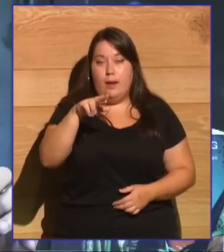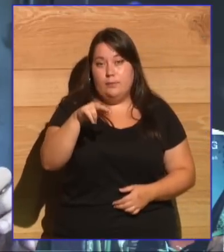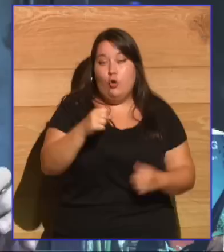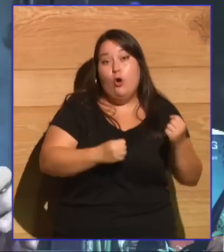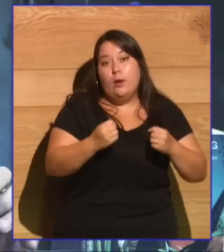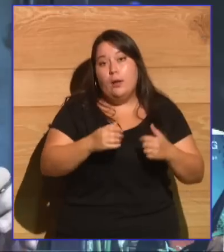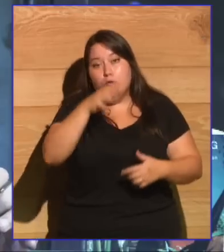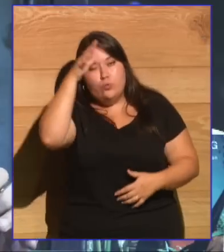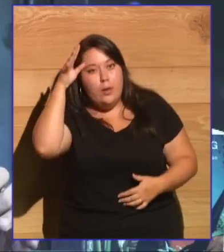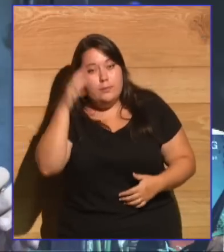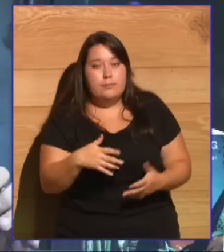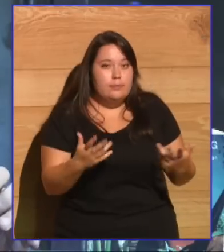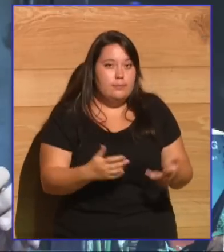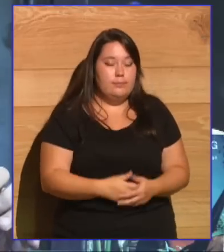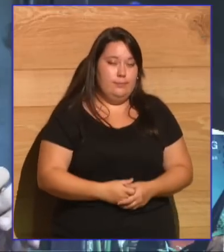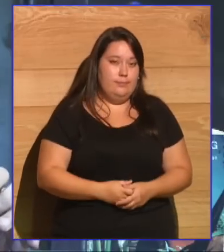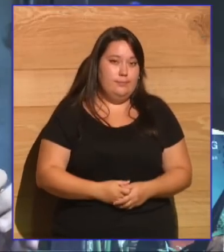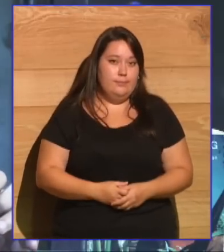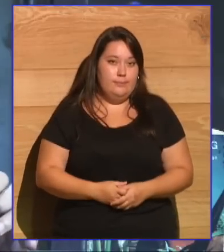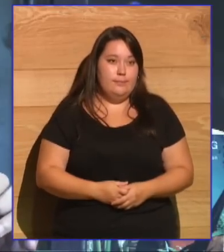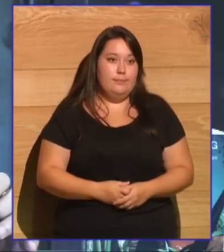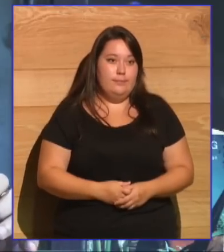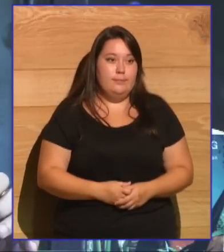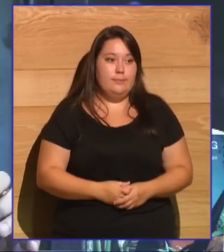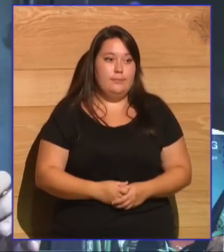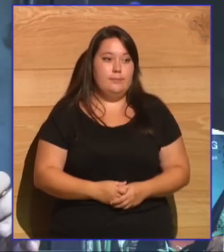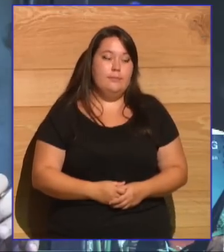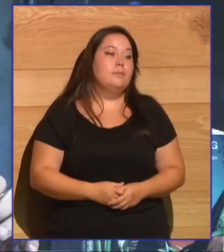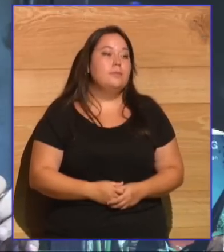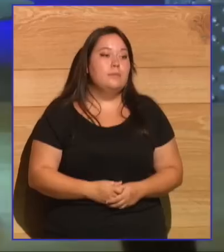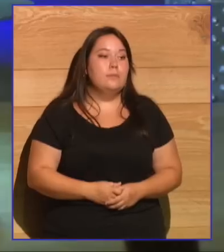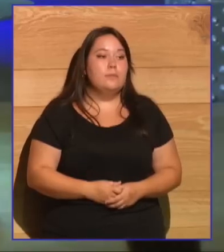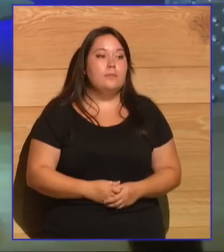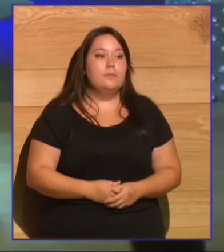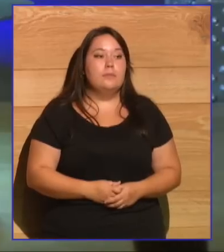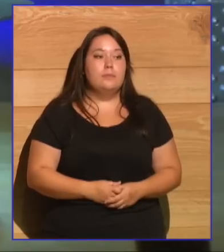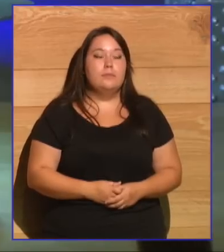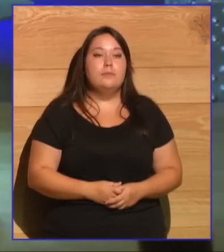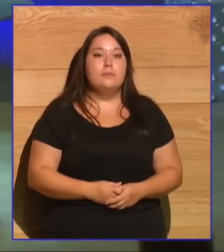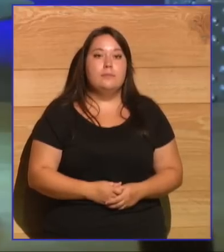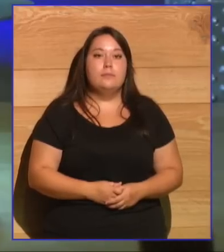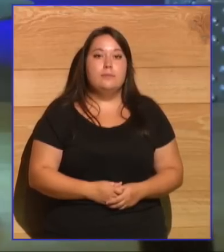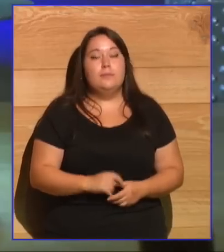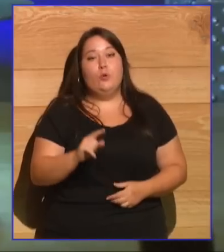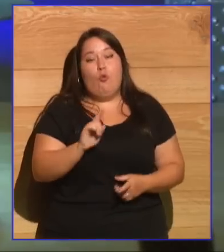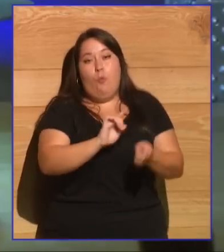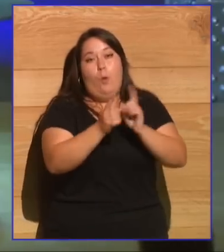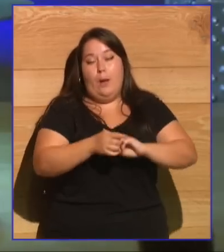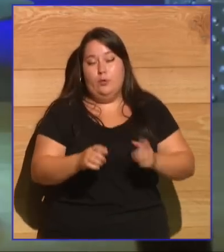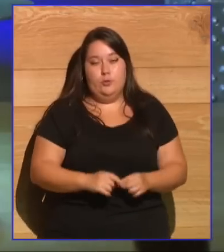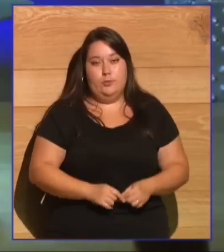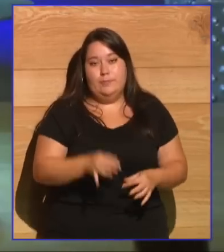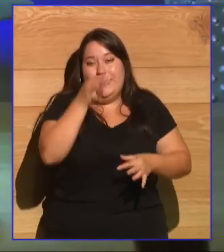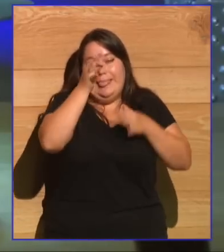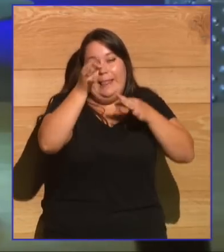se desea corre la cndh sube la cndh a ver gustó también mucho que su plural correrán suben la cndh eso es resumen la música